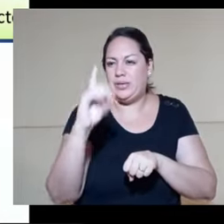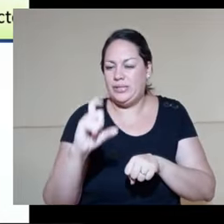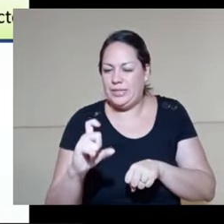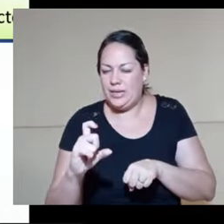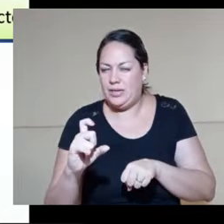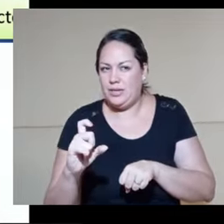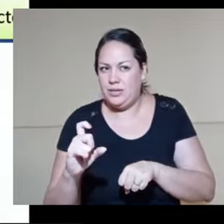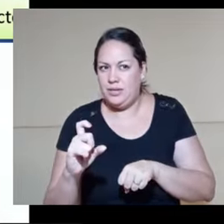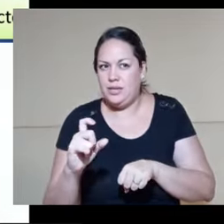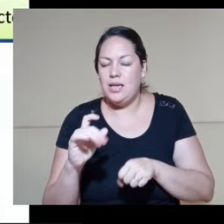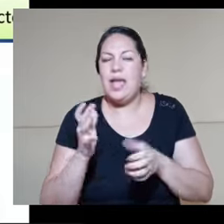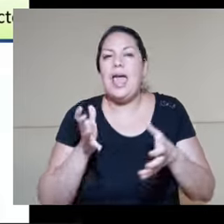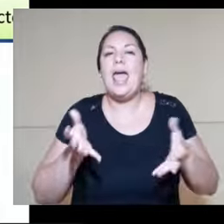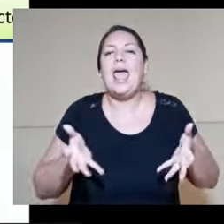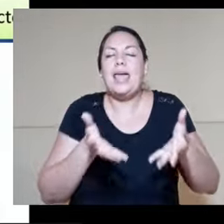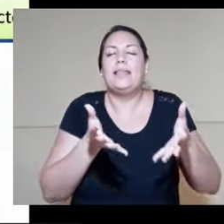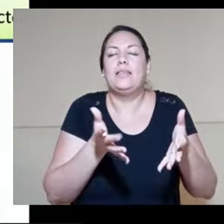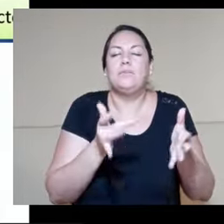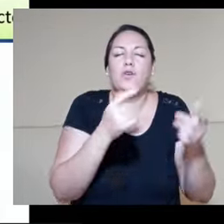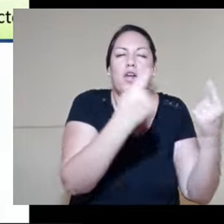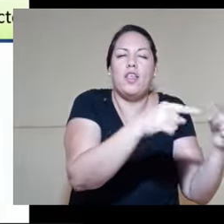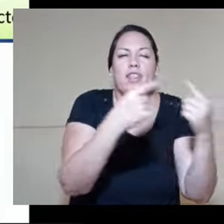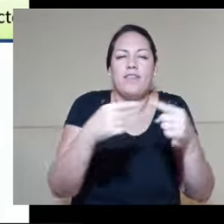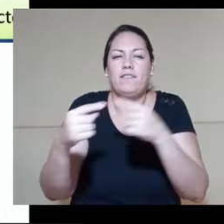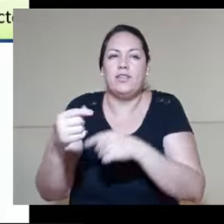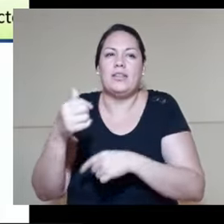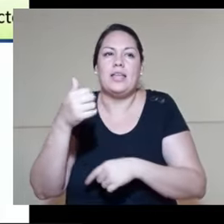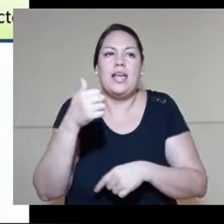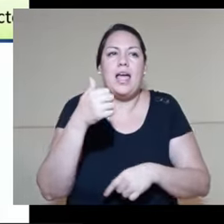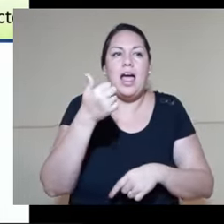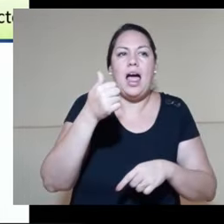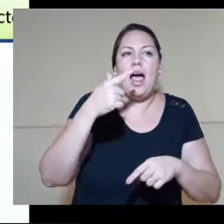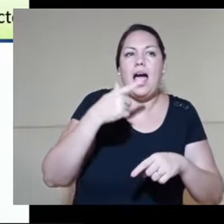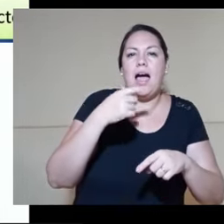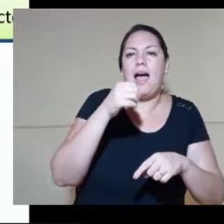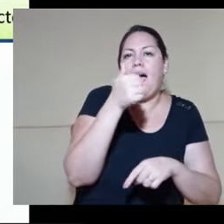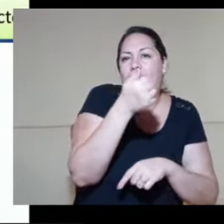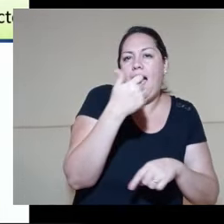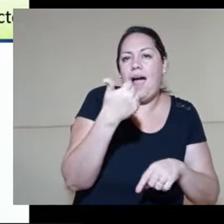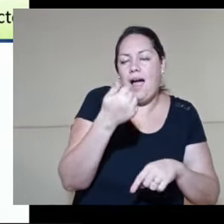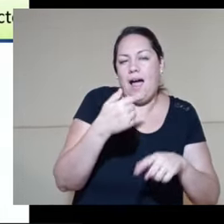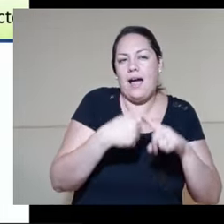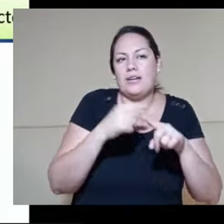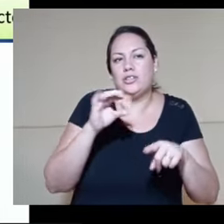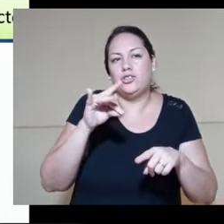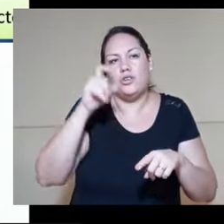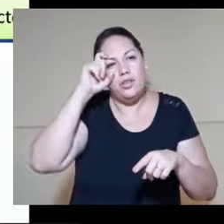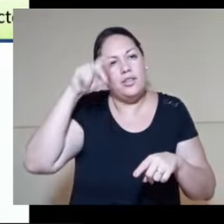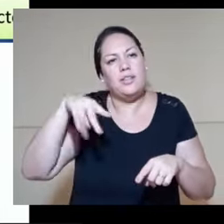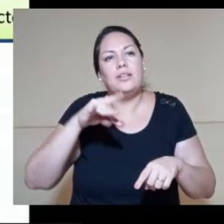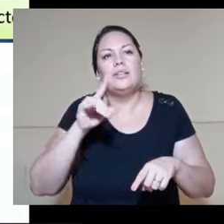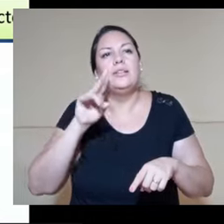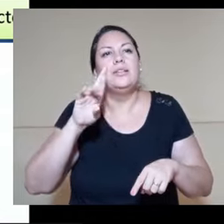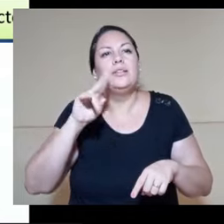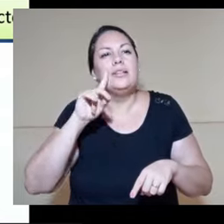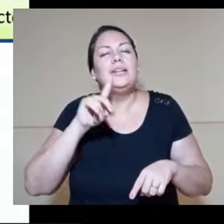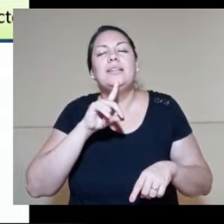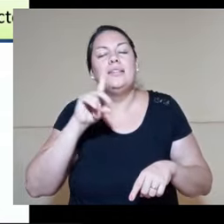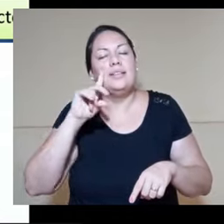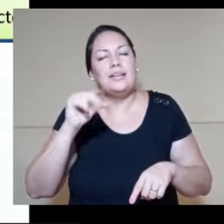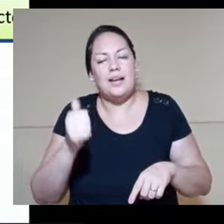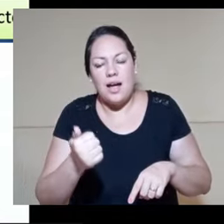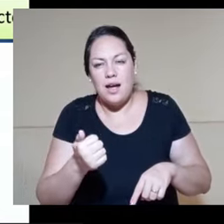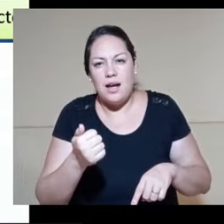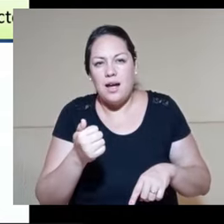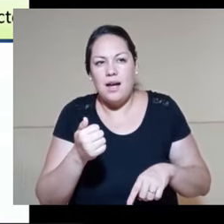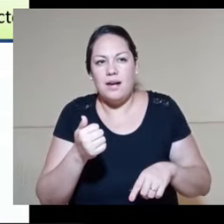corresponde, digamos, para un estímulo determinado, por ejemplo, la axodendrítica. No, no, eso vas a